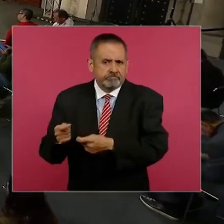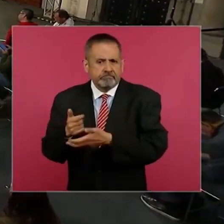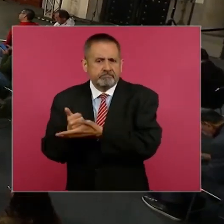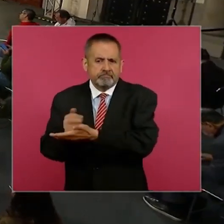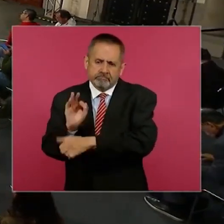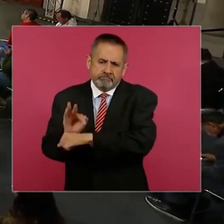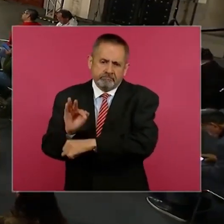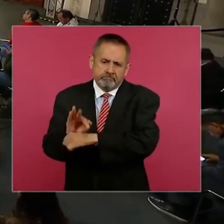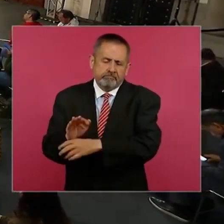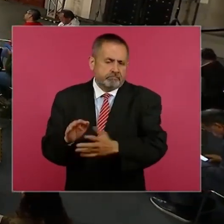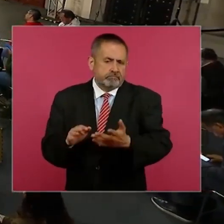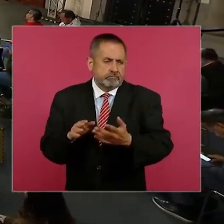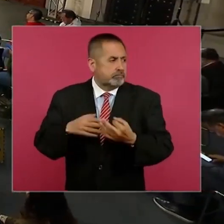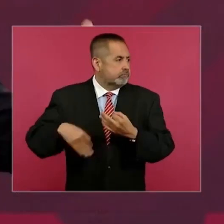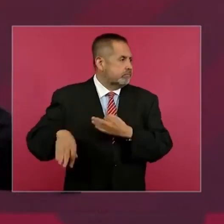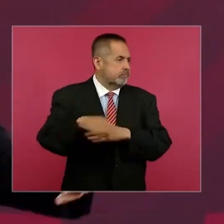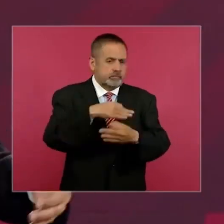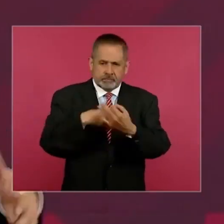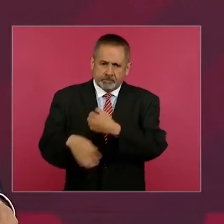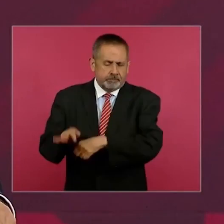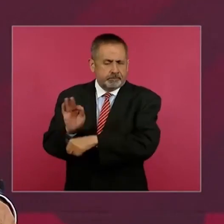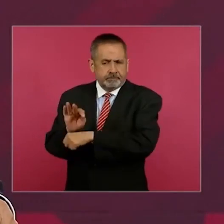ayuda entre